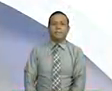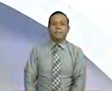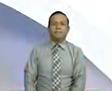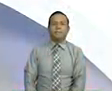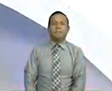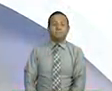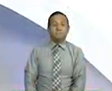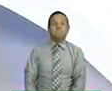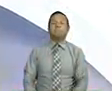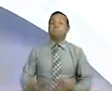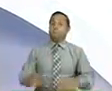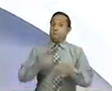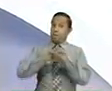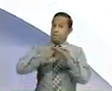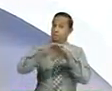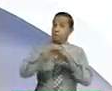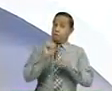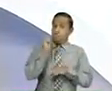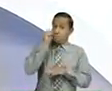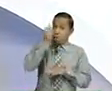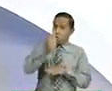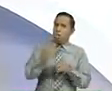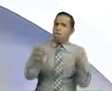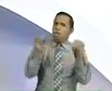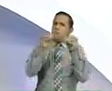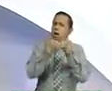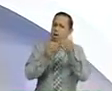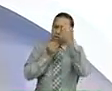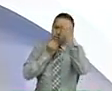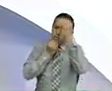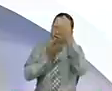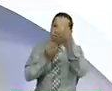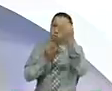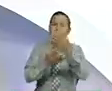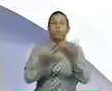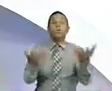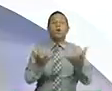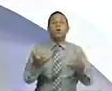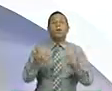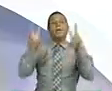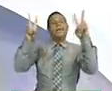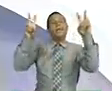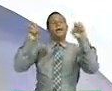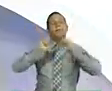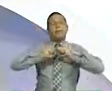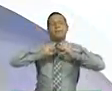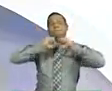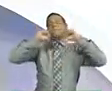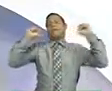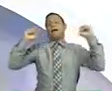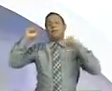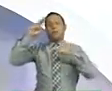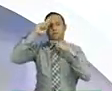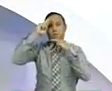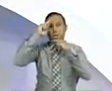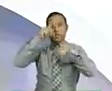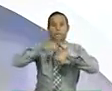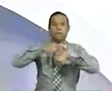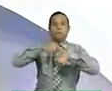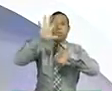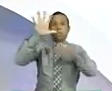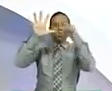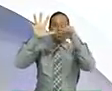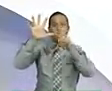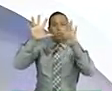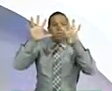Así es, y los invitamos mañana con más información, sobre todo en el programa Despertar de la Noticia, también a las 5:45, y Adriana Peralta,